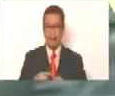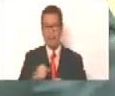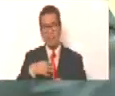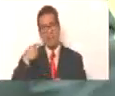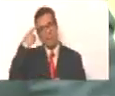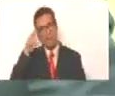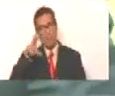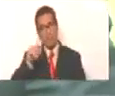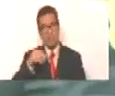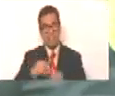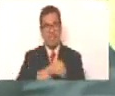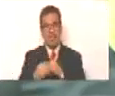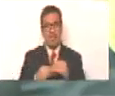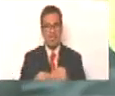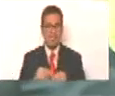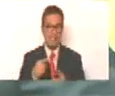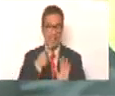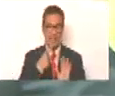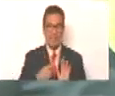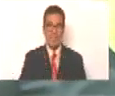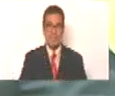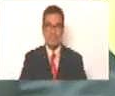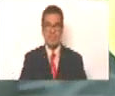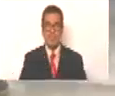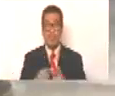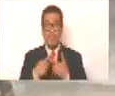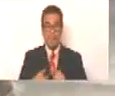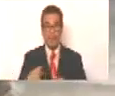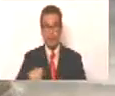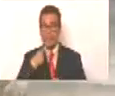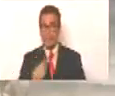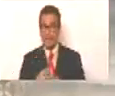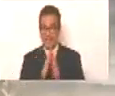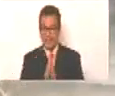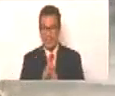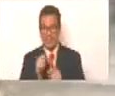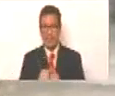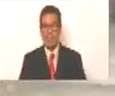tan espontáneamente, pero me pedían la bendición. Pero yo